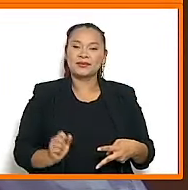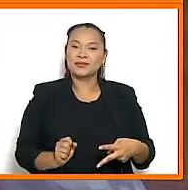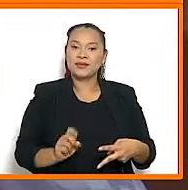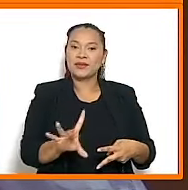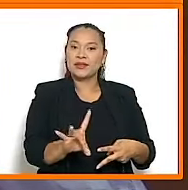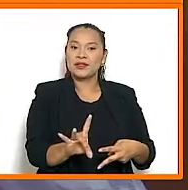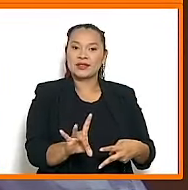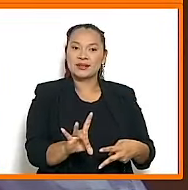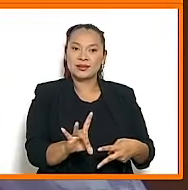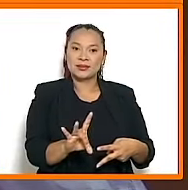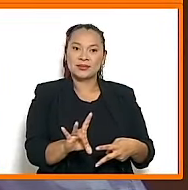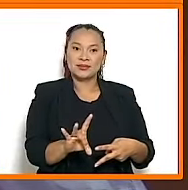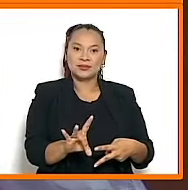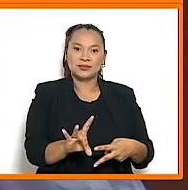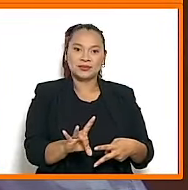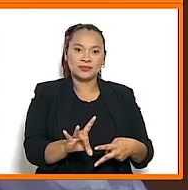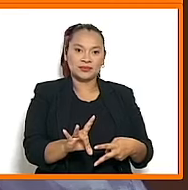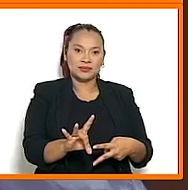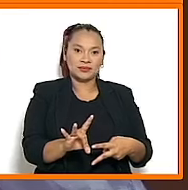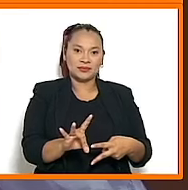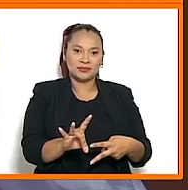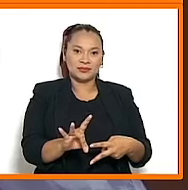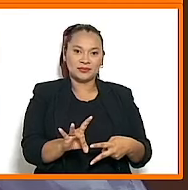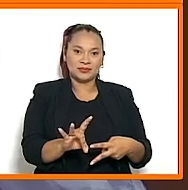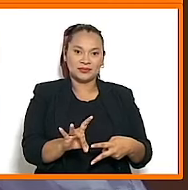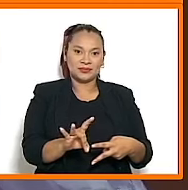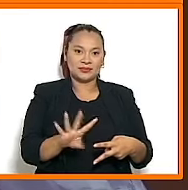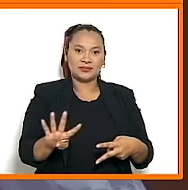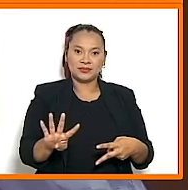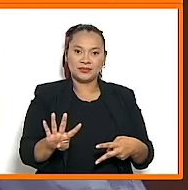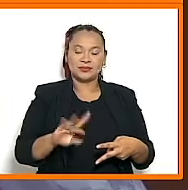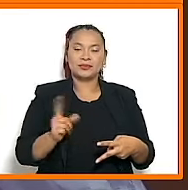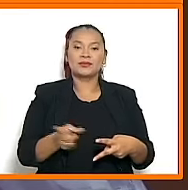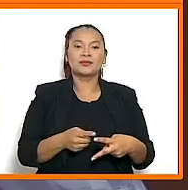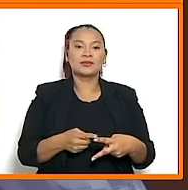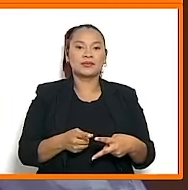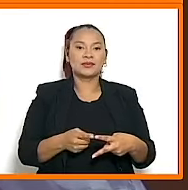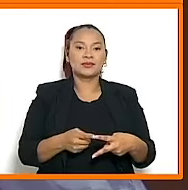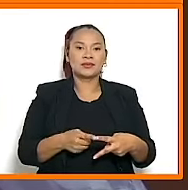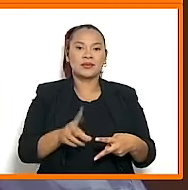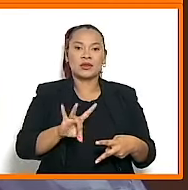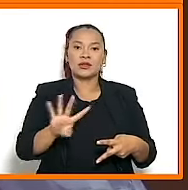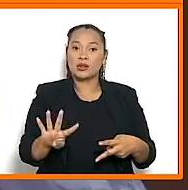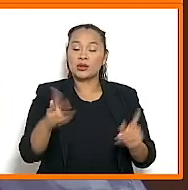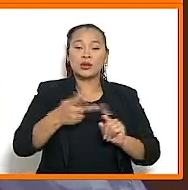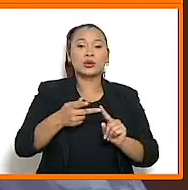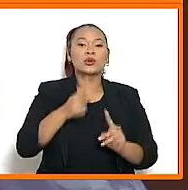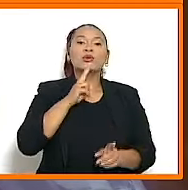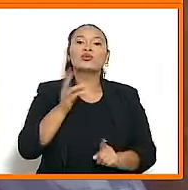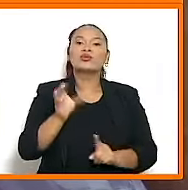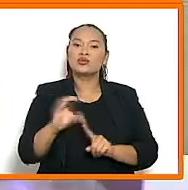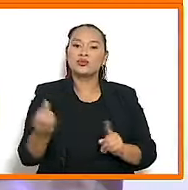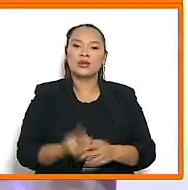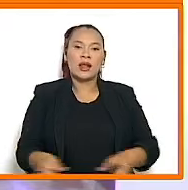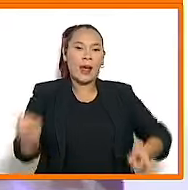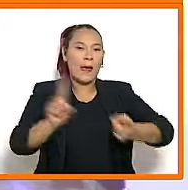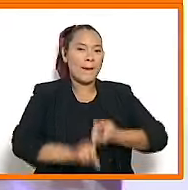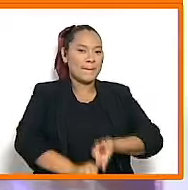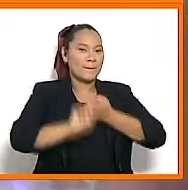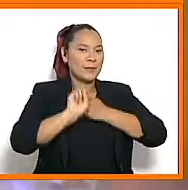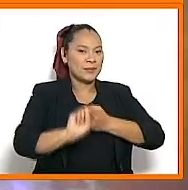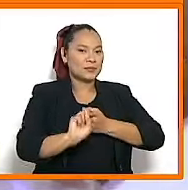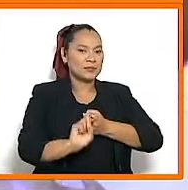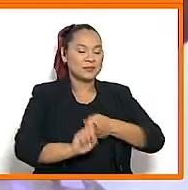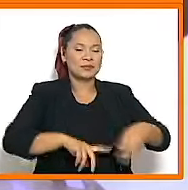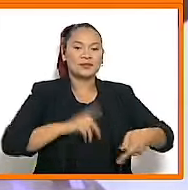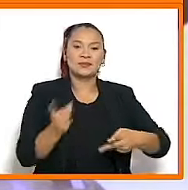8, segundo dígito. 4, número ganador 84 con su catrachada compa. En posición 2, su